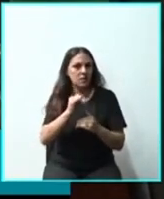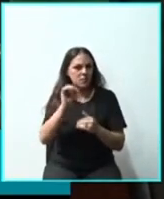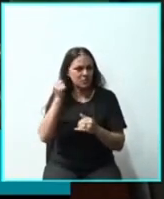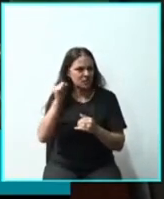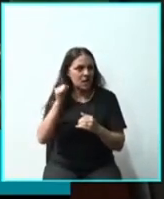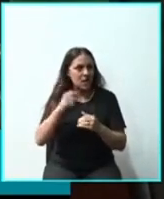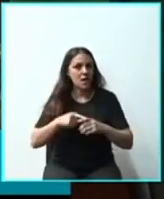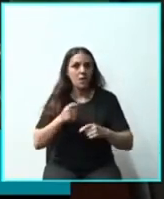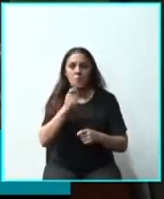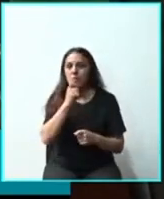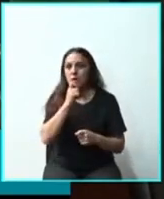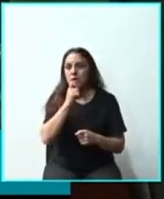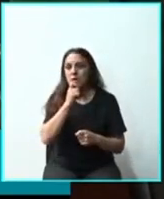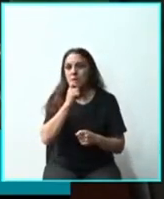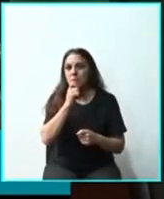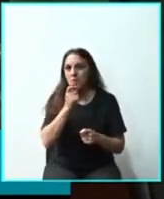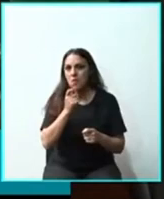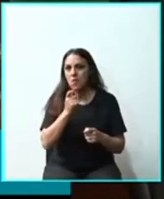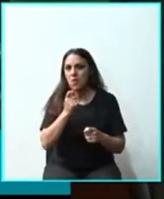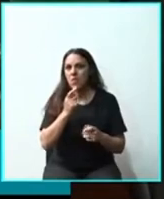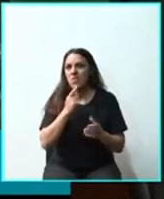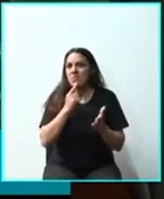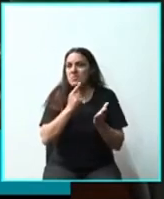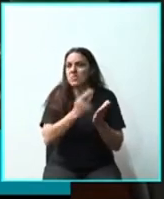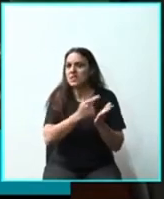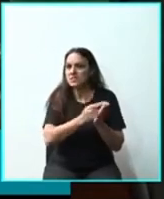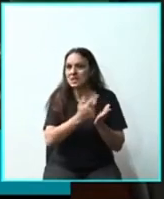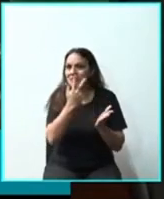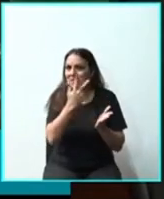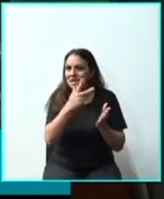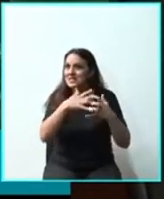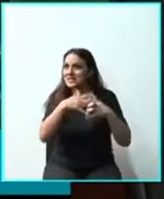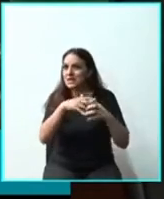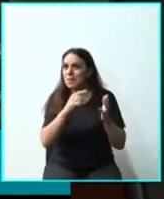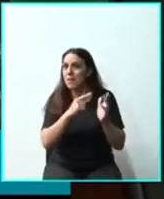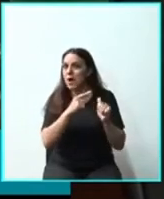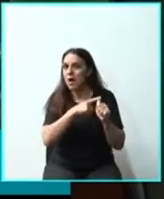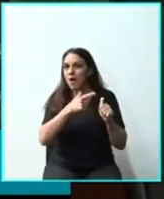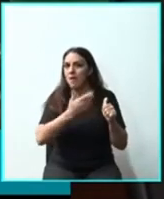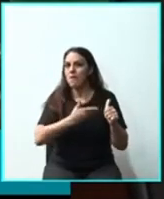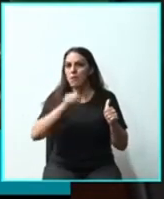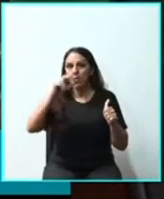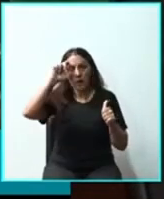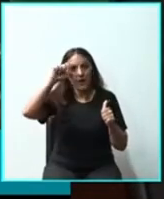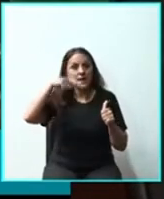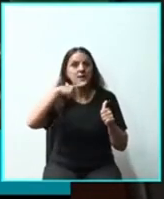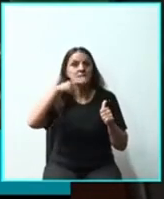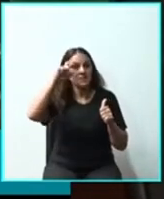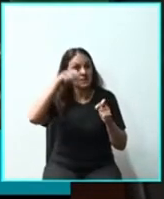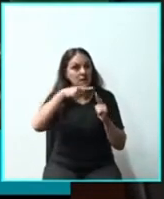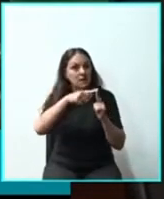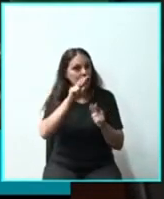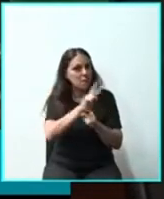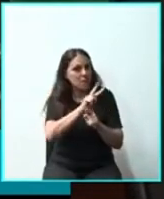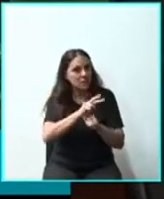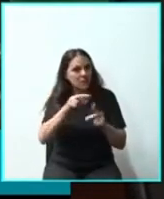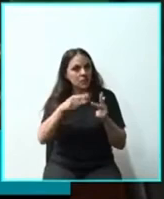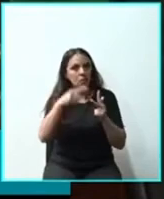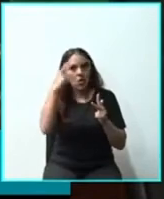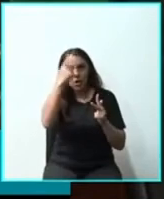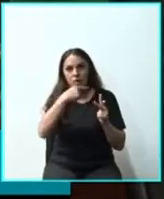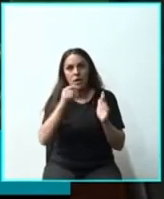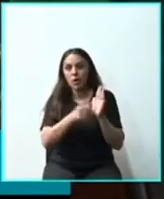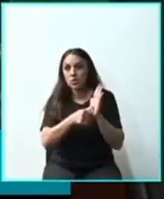Por ejemplo, que se definan los tres sistemas, el sistema forense, el preventivo y el de reconocimiento facial. Y recibimos